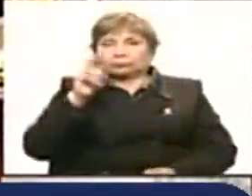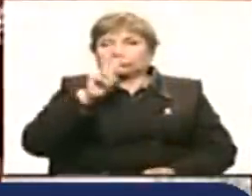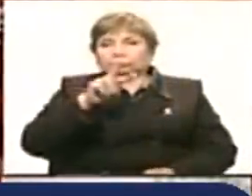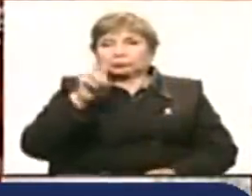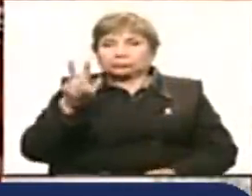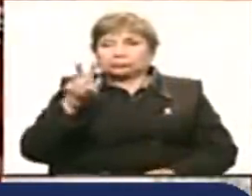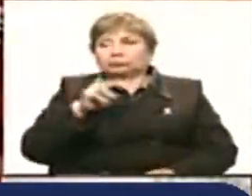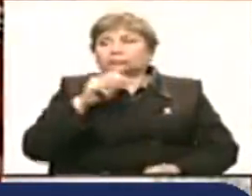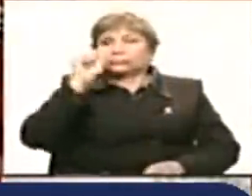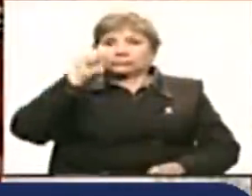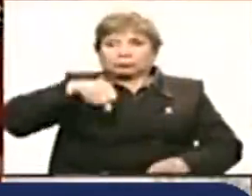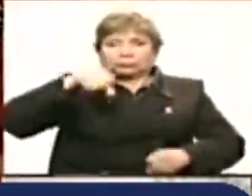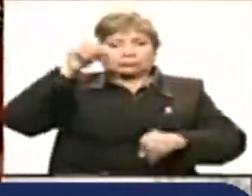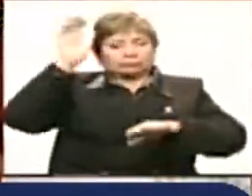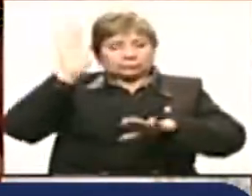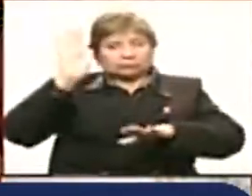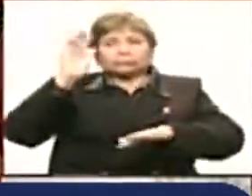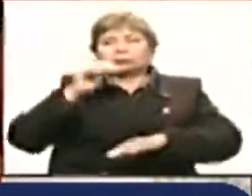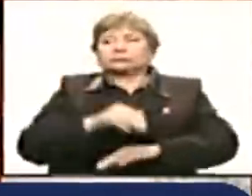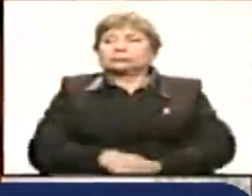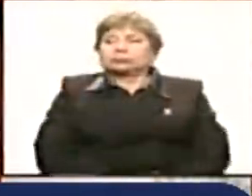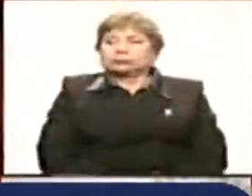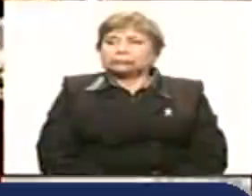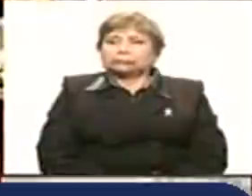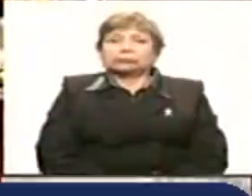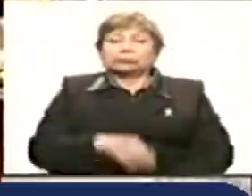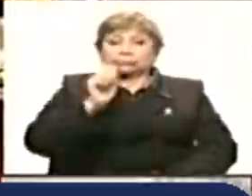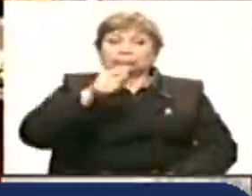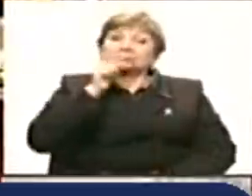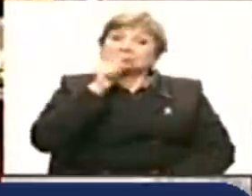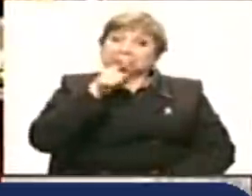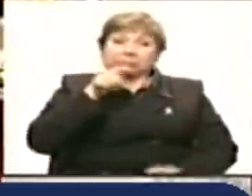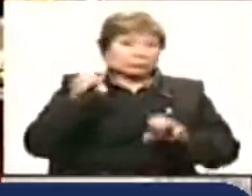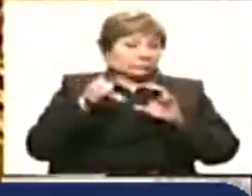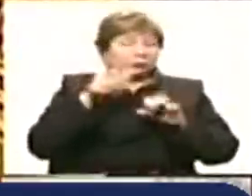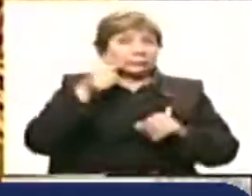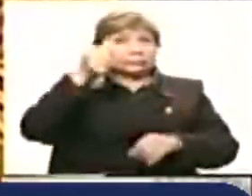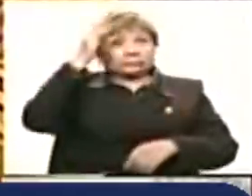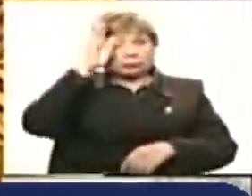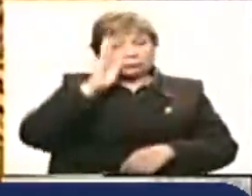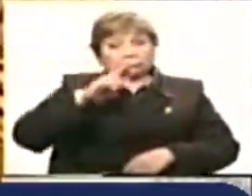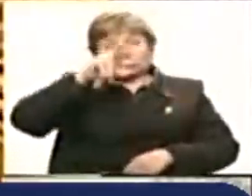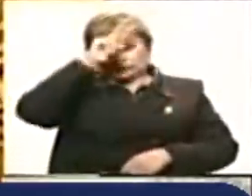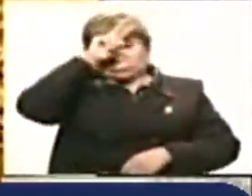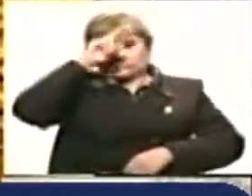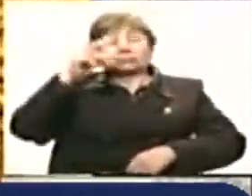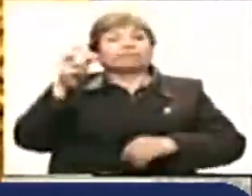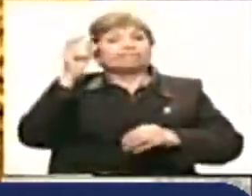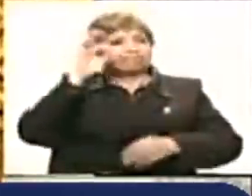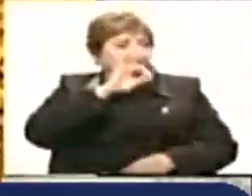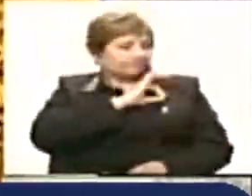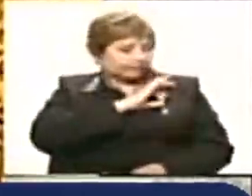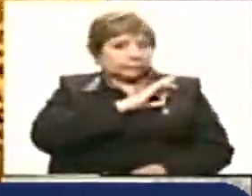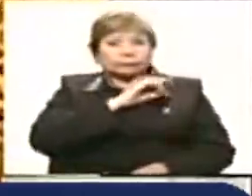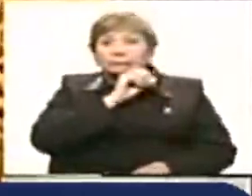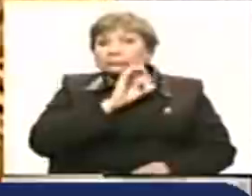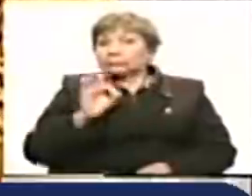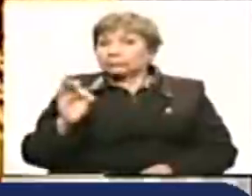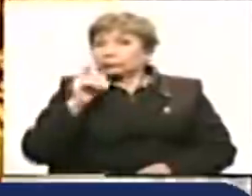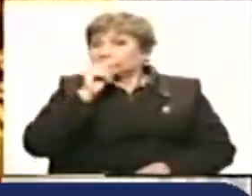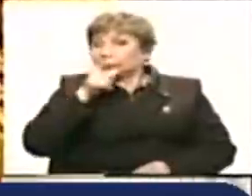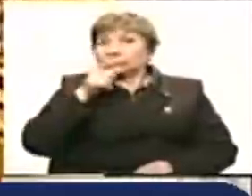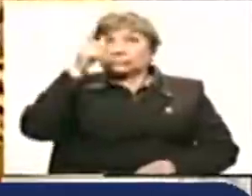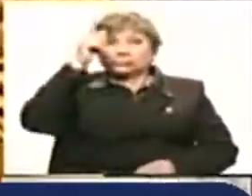2021-2022? Sí, juro. Si así lo hace, que Dios y la patria lo premien, sino que